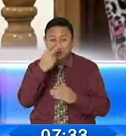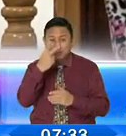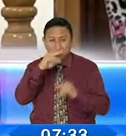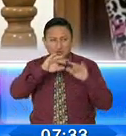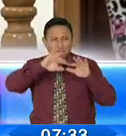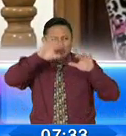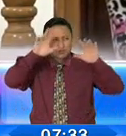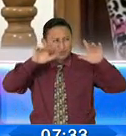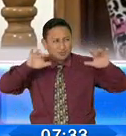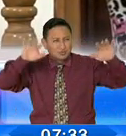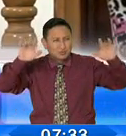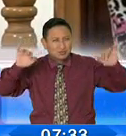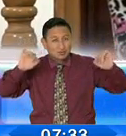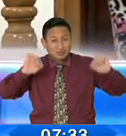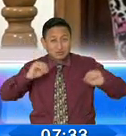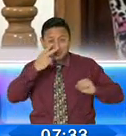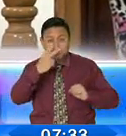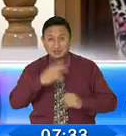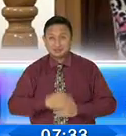que se pueden ver.